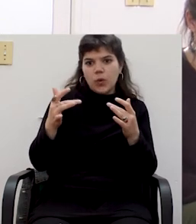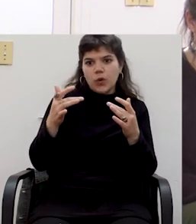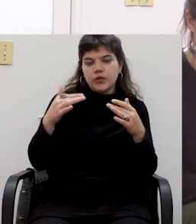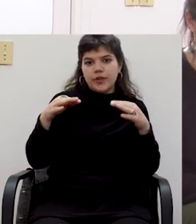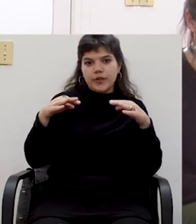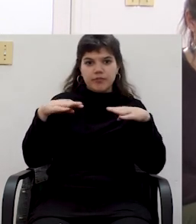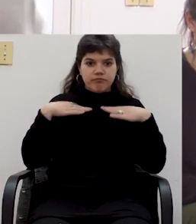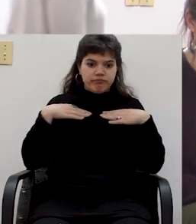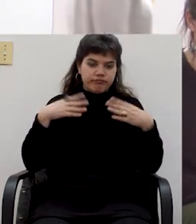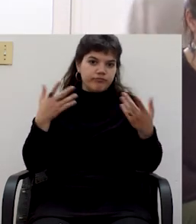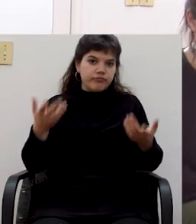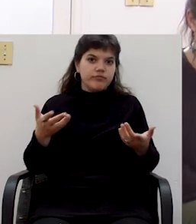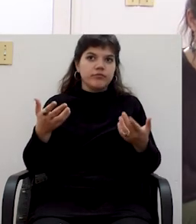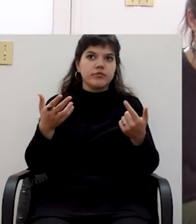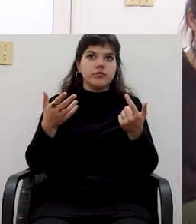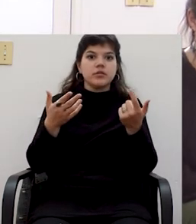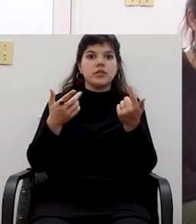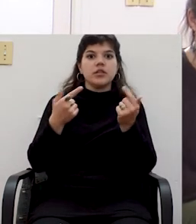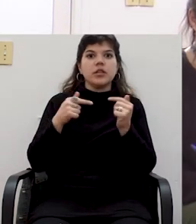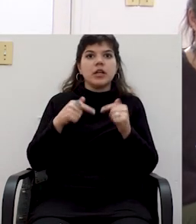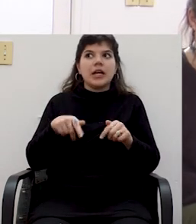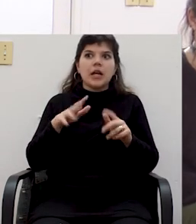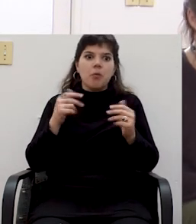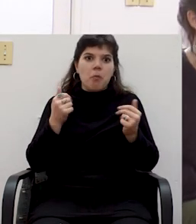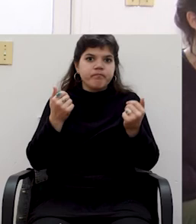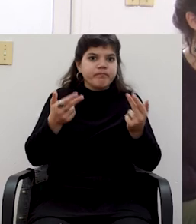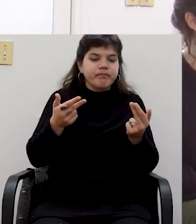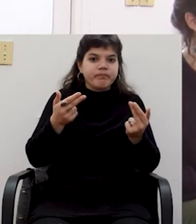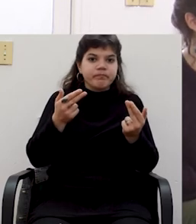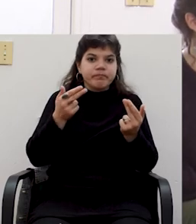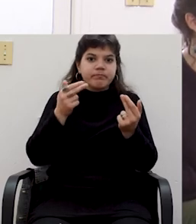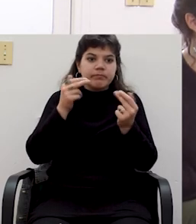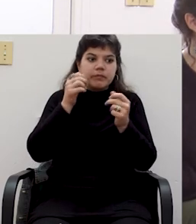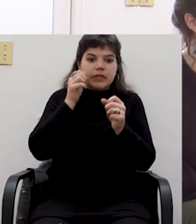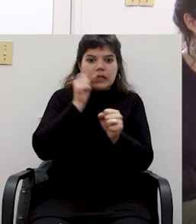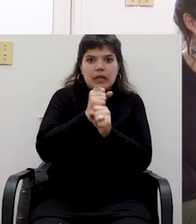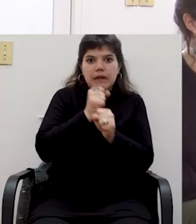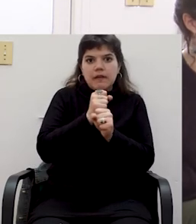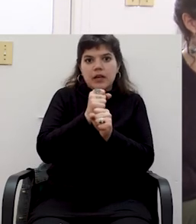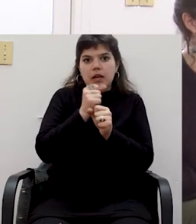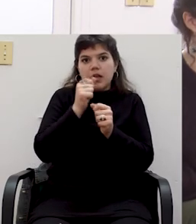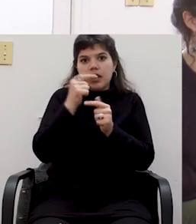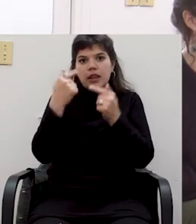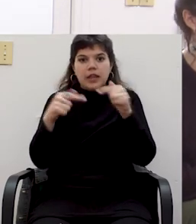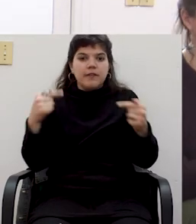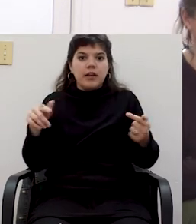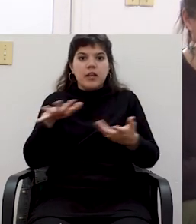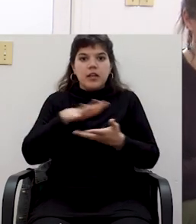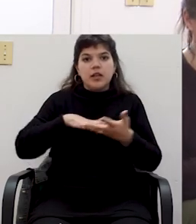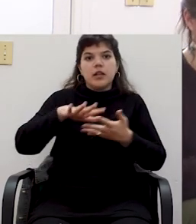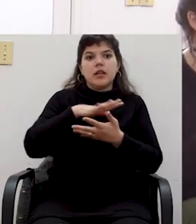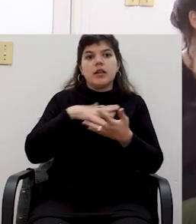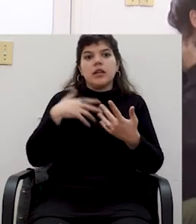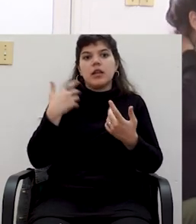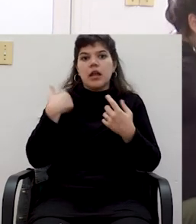física se impone el trabajar de determinados asuntos que tengan que ver, que